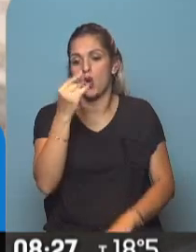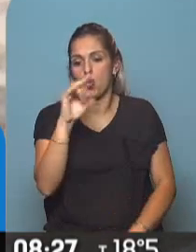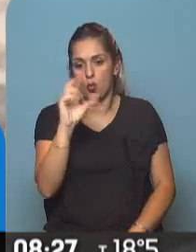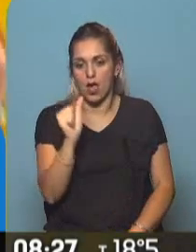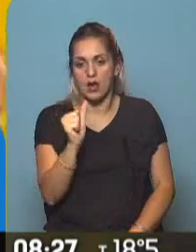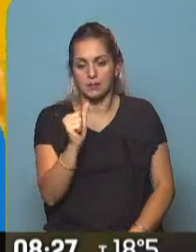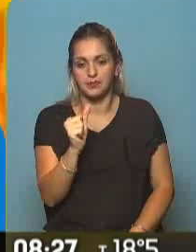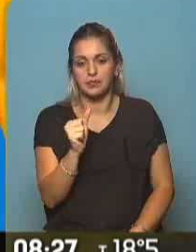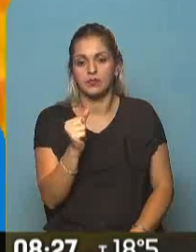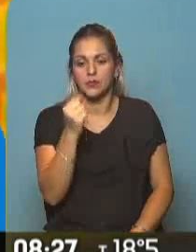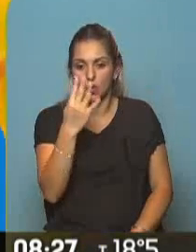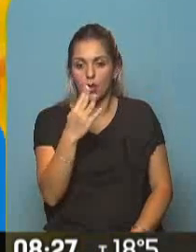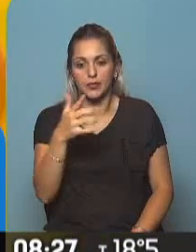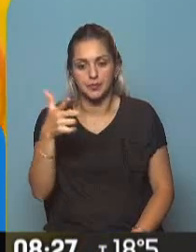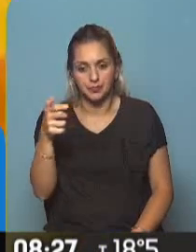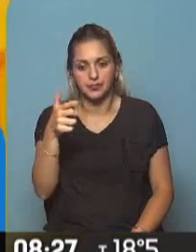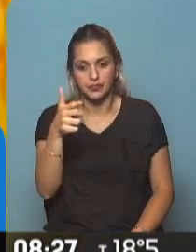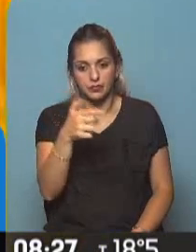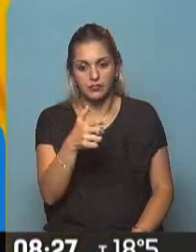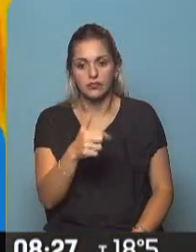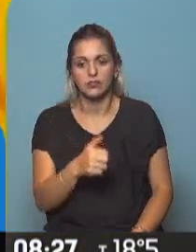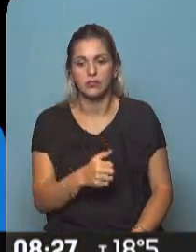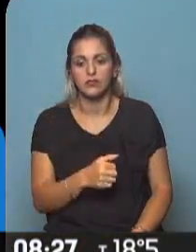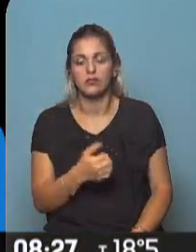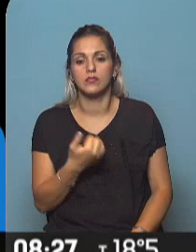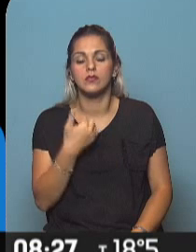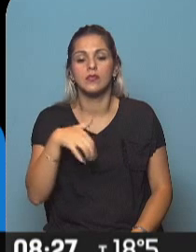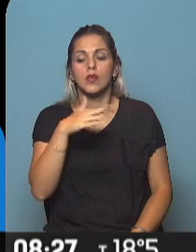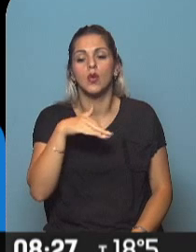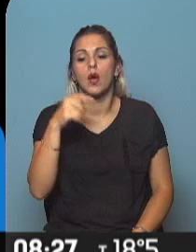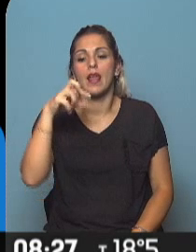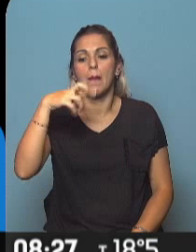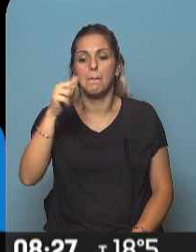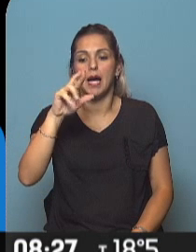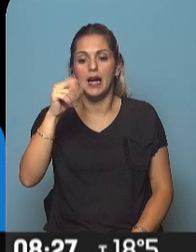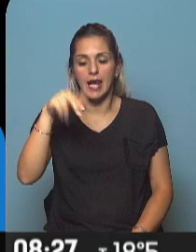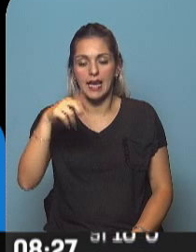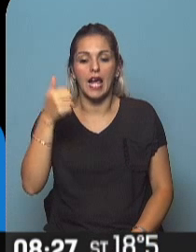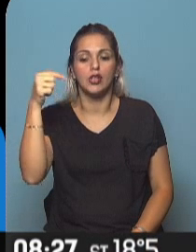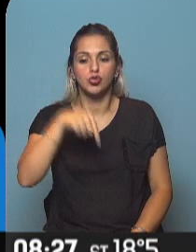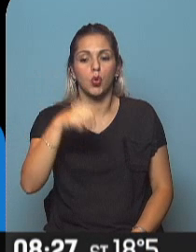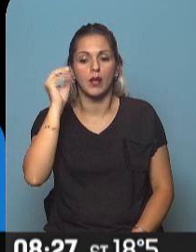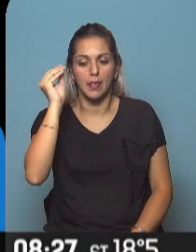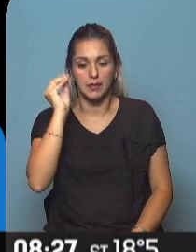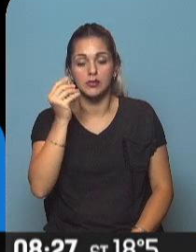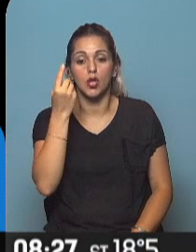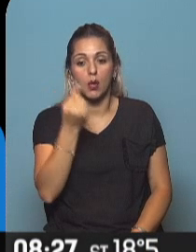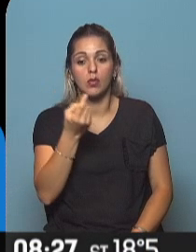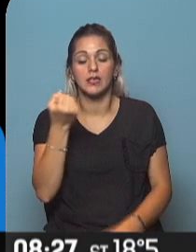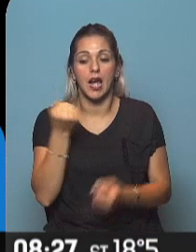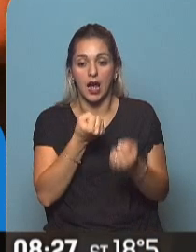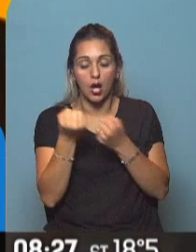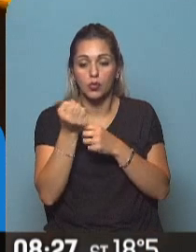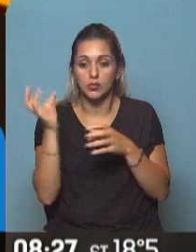alcanzados por cuatro disparos sucedió en el estado de paraná en el sur de brasil uno de los vehículos que estaba